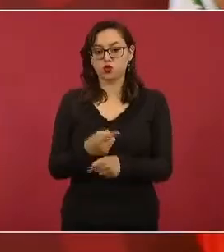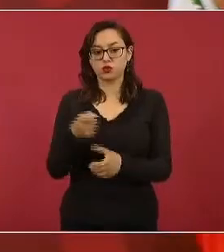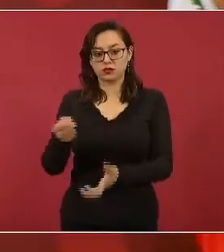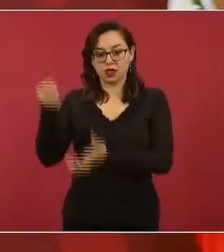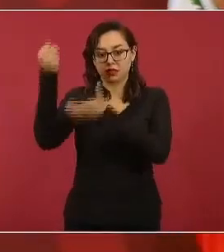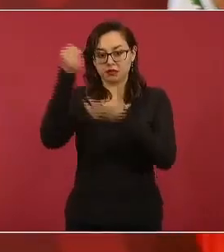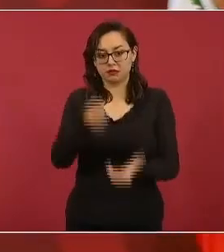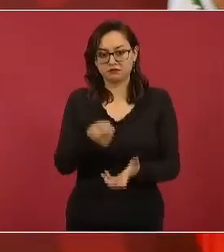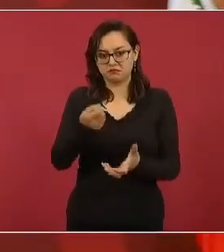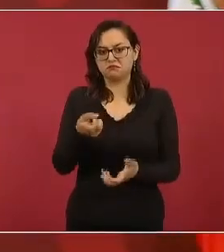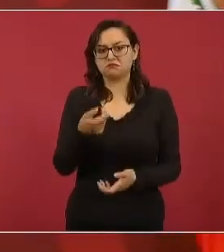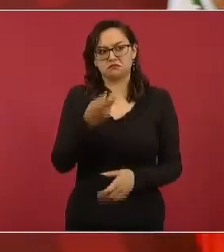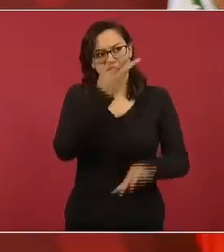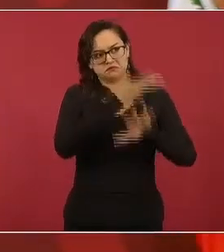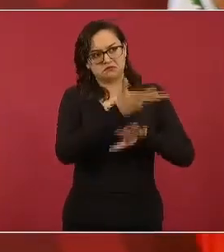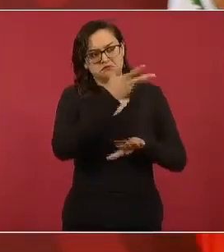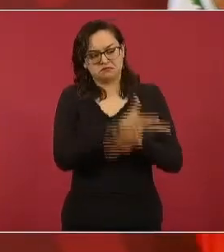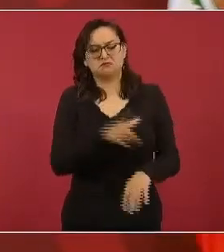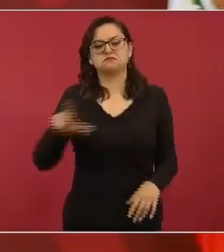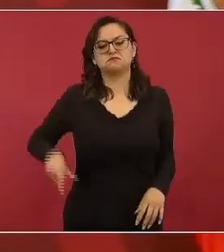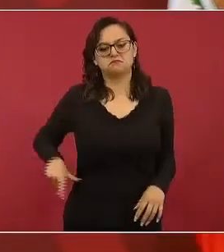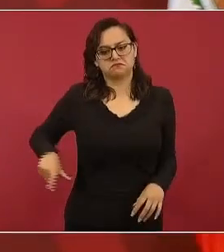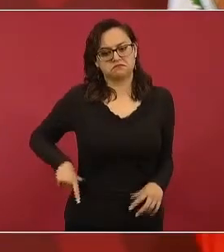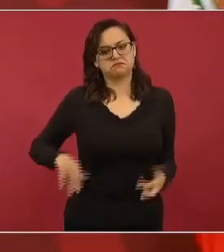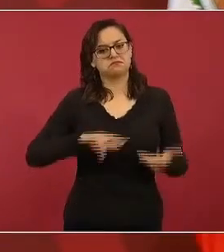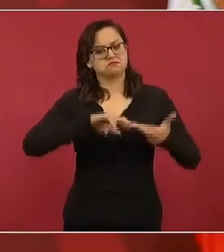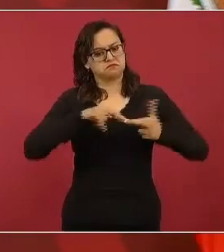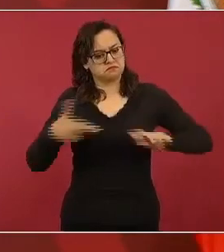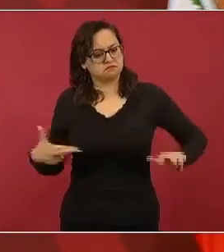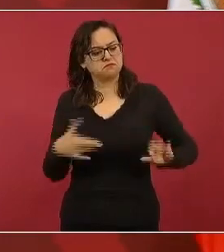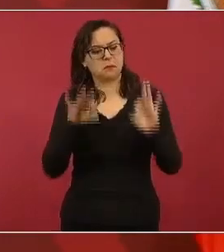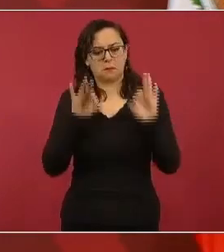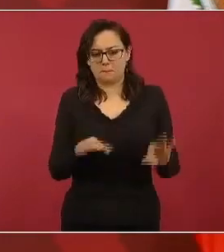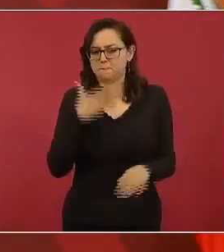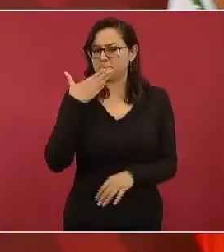buenas relaciones con el gobierno de Estados Unidos,